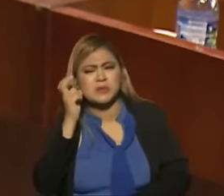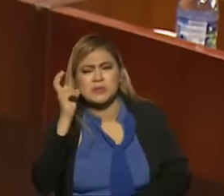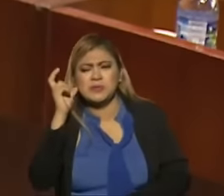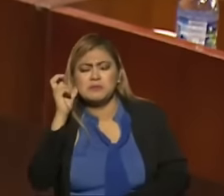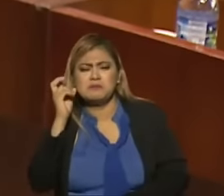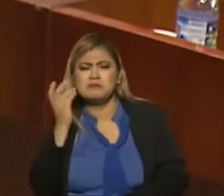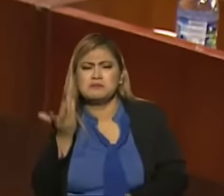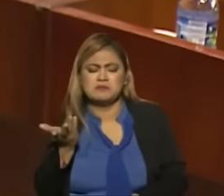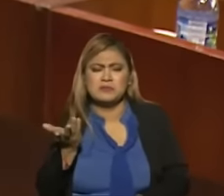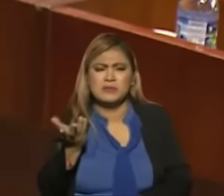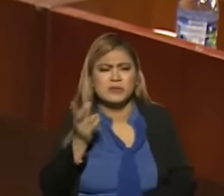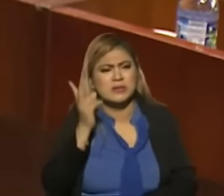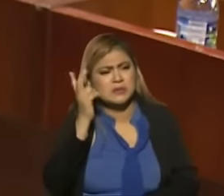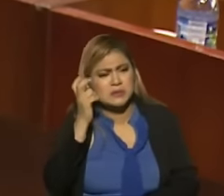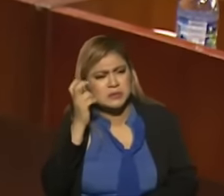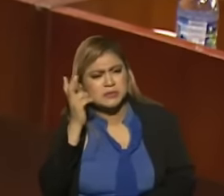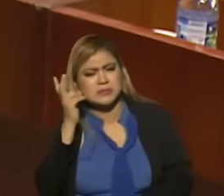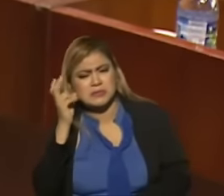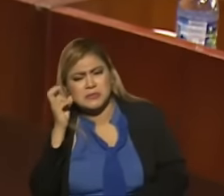Porque eso se trata, escuchar.